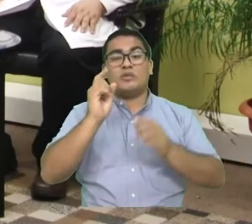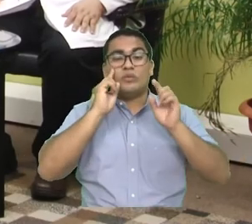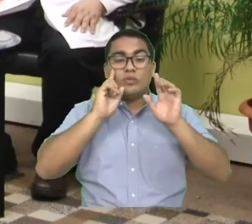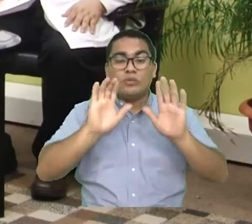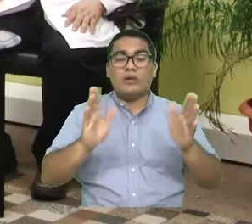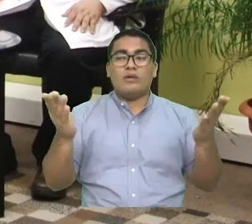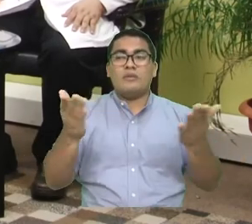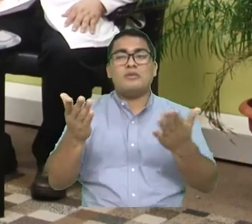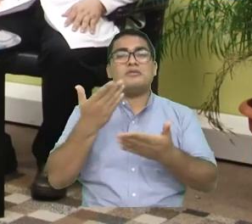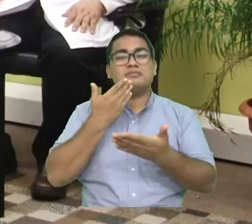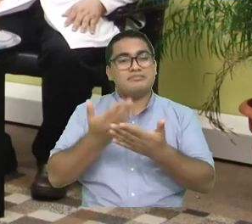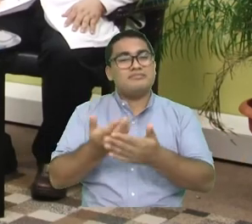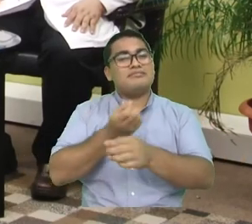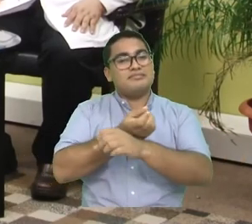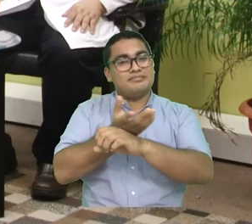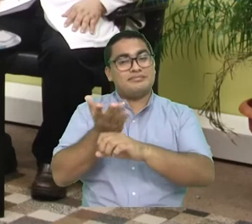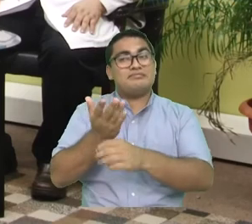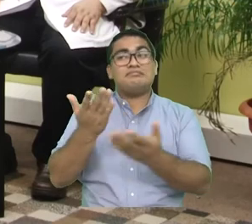en otro programa.